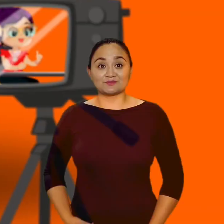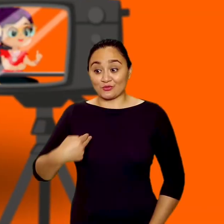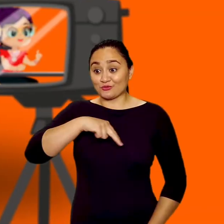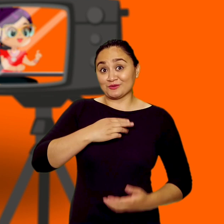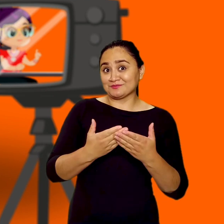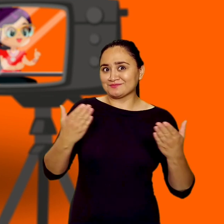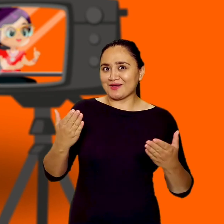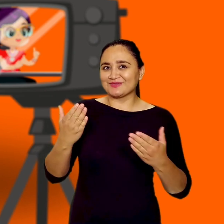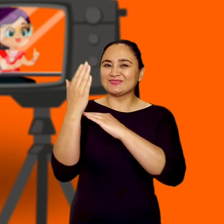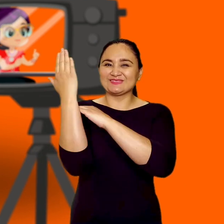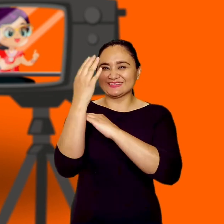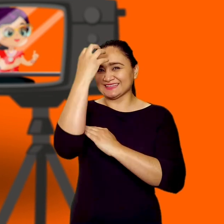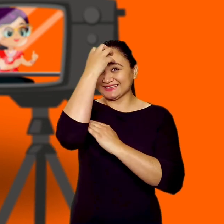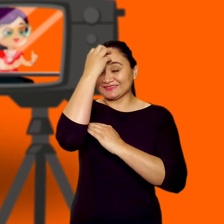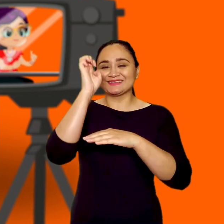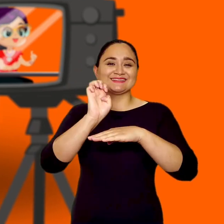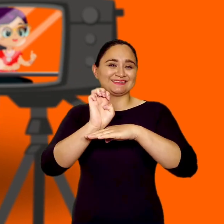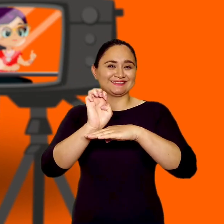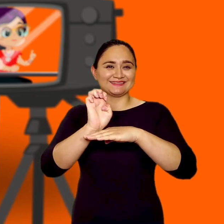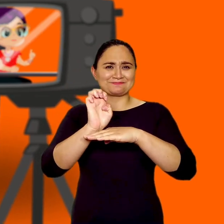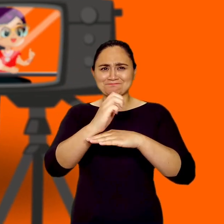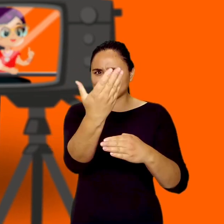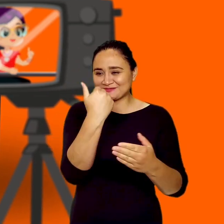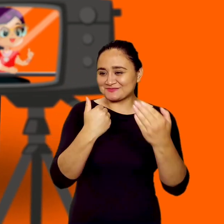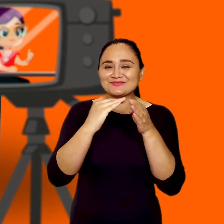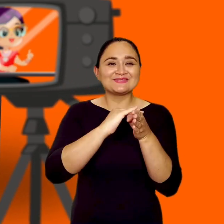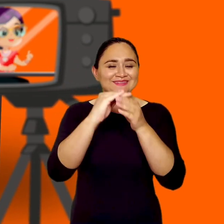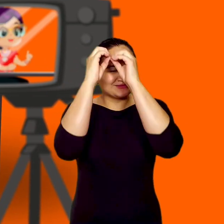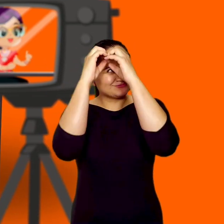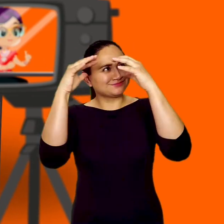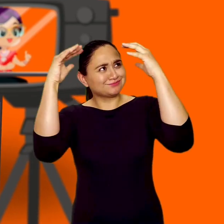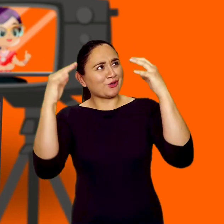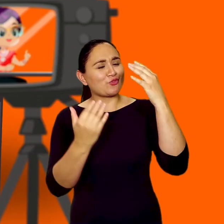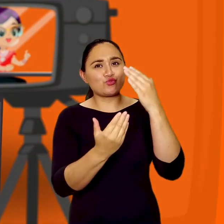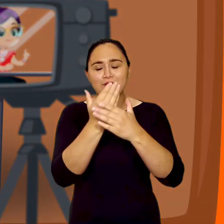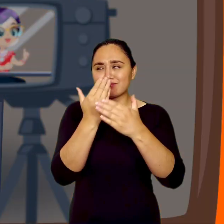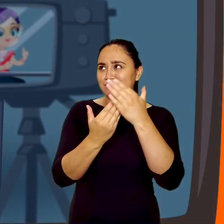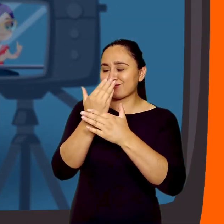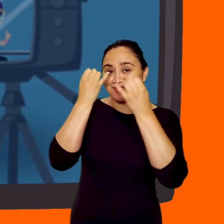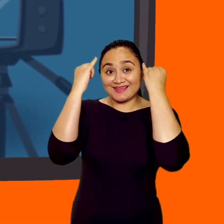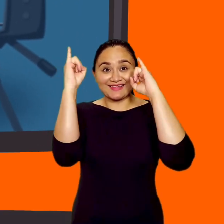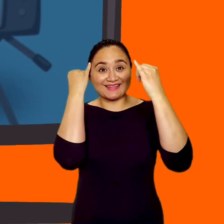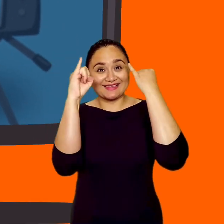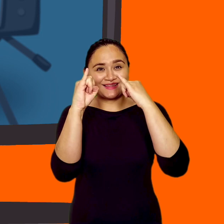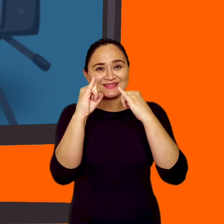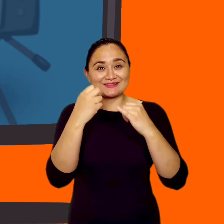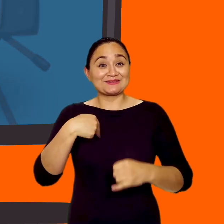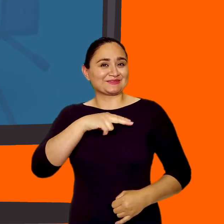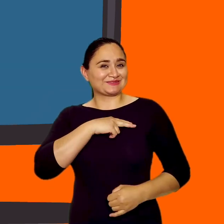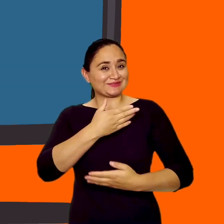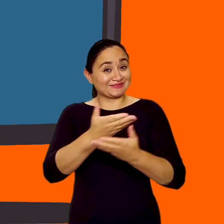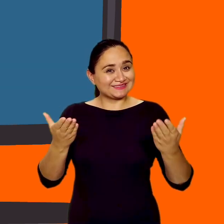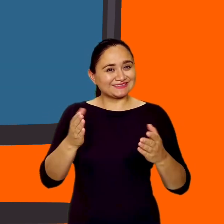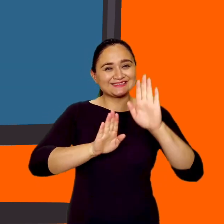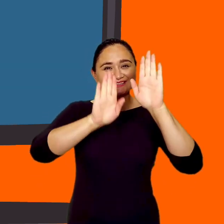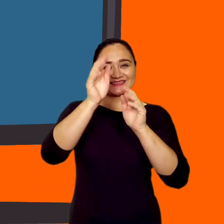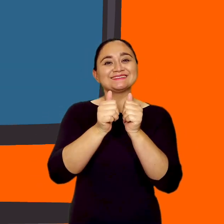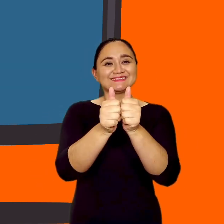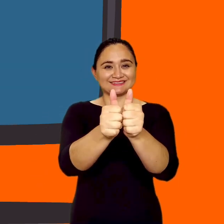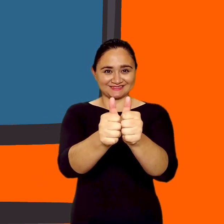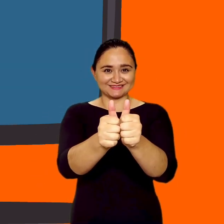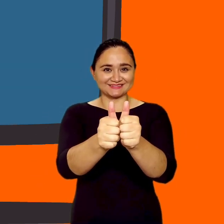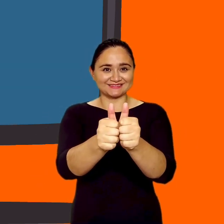somos la televisión educativa del ecuador te invitamos a soñar y crear nuevas realidades somos educa